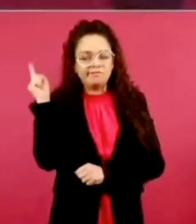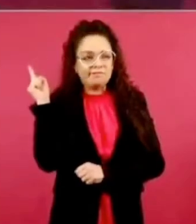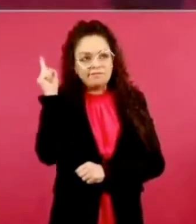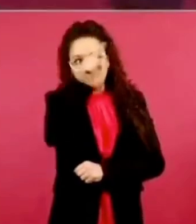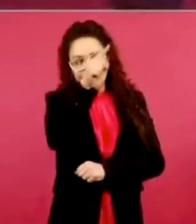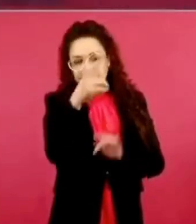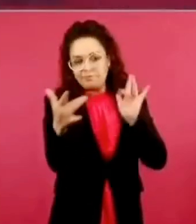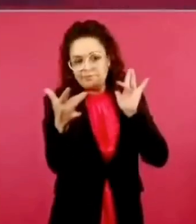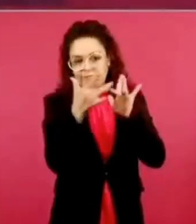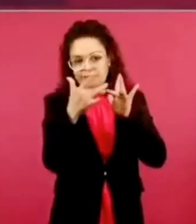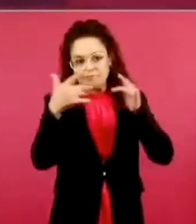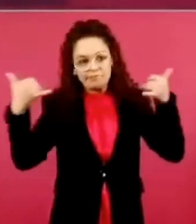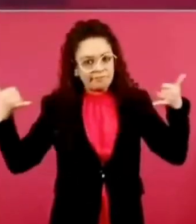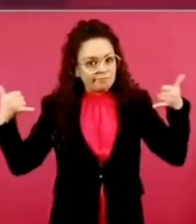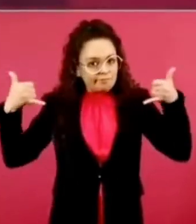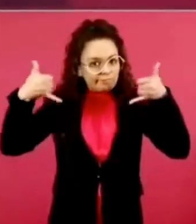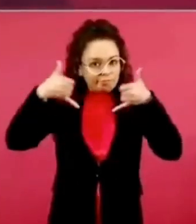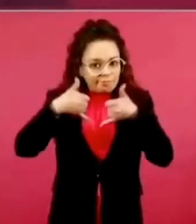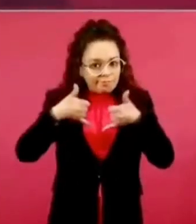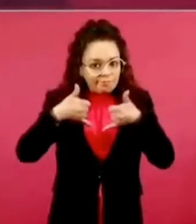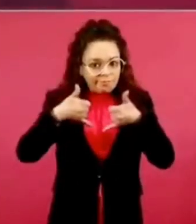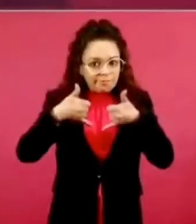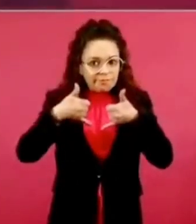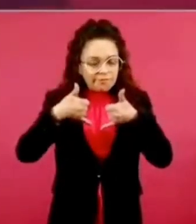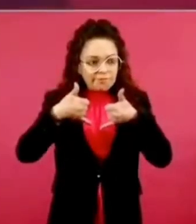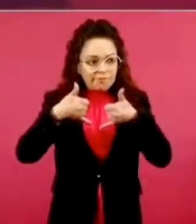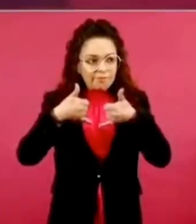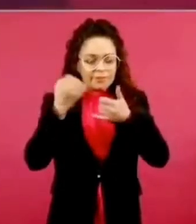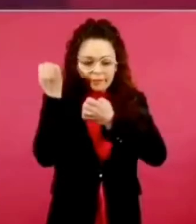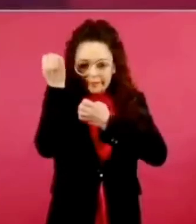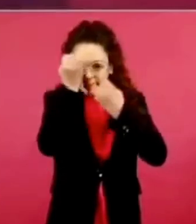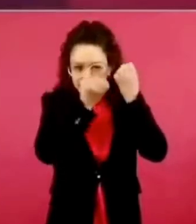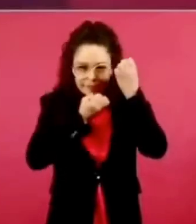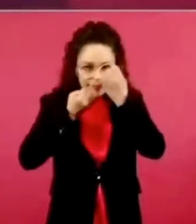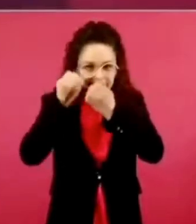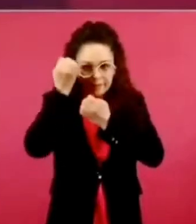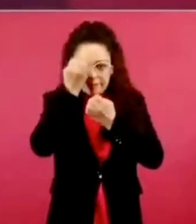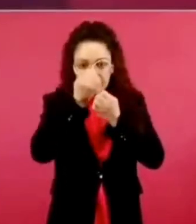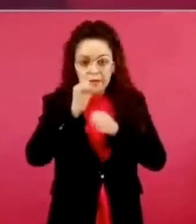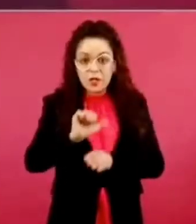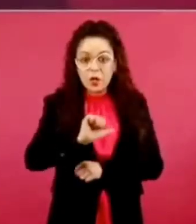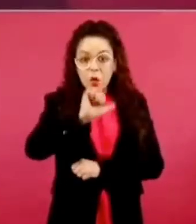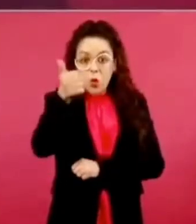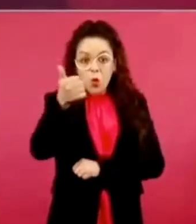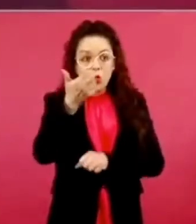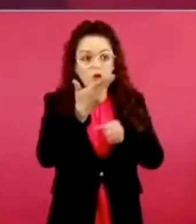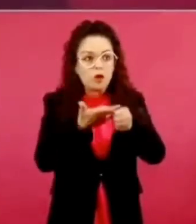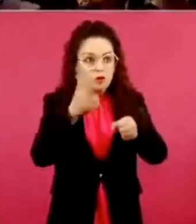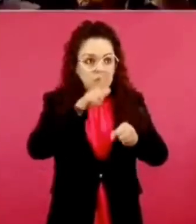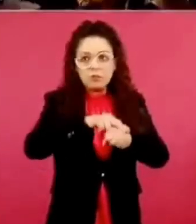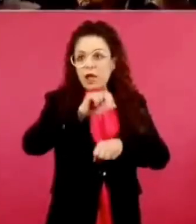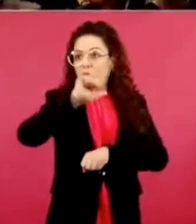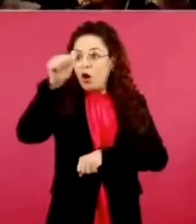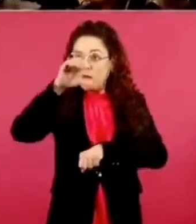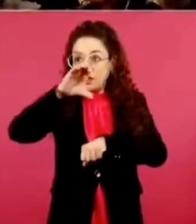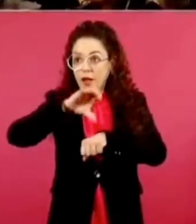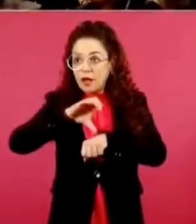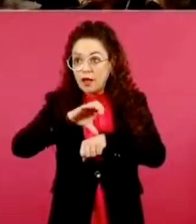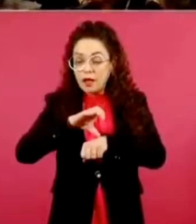megafarmacia, ayude a ver si en otras clínicas, en otros hospitales